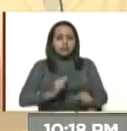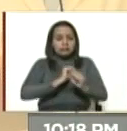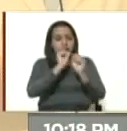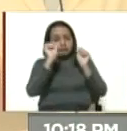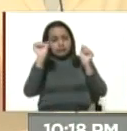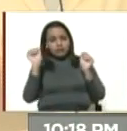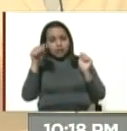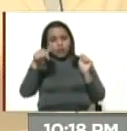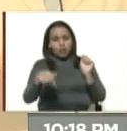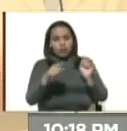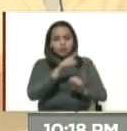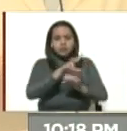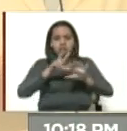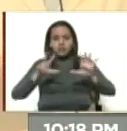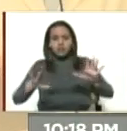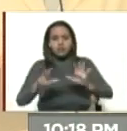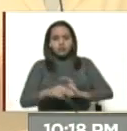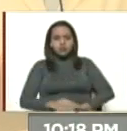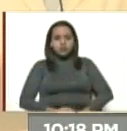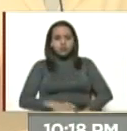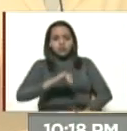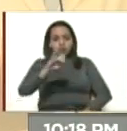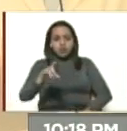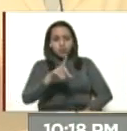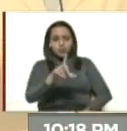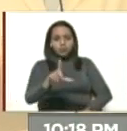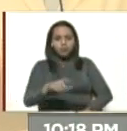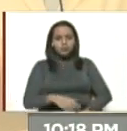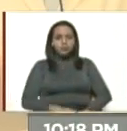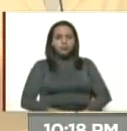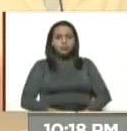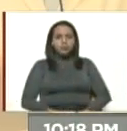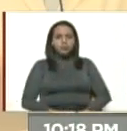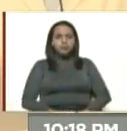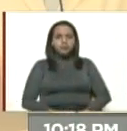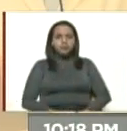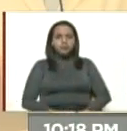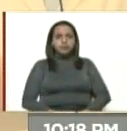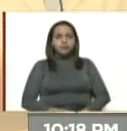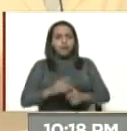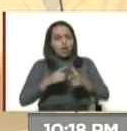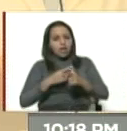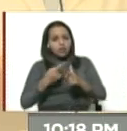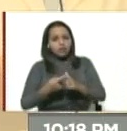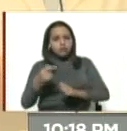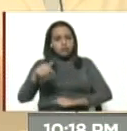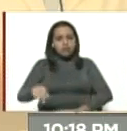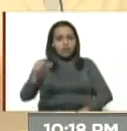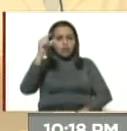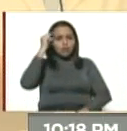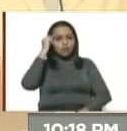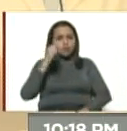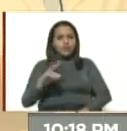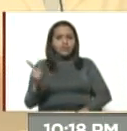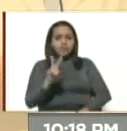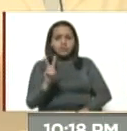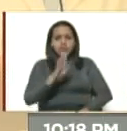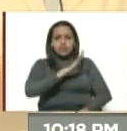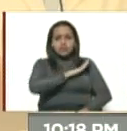hoy, 18 de julio. De manera de que al día de hoy